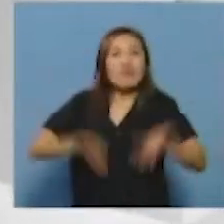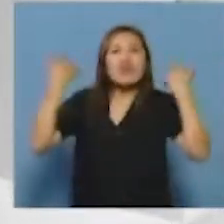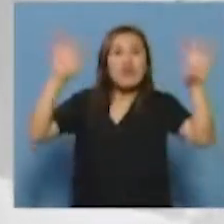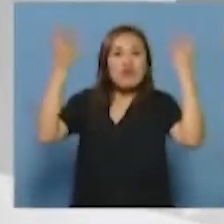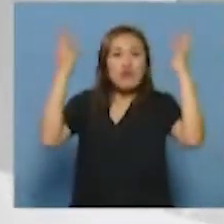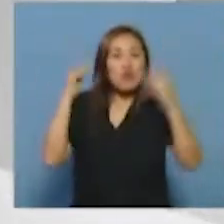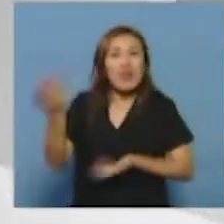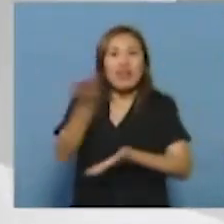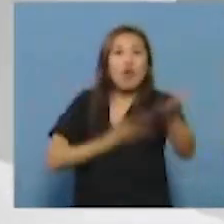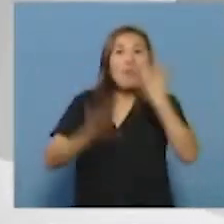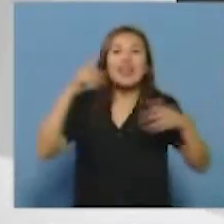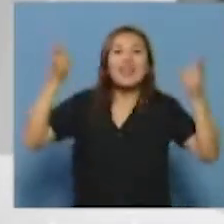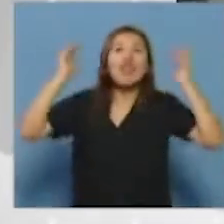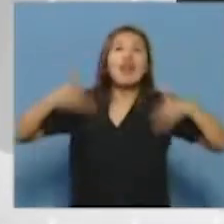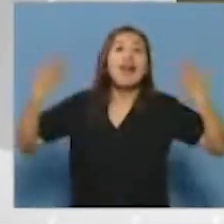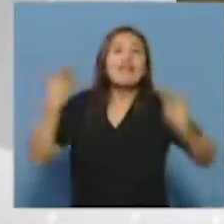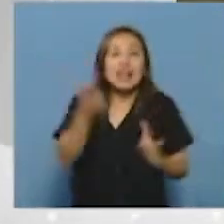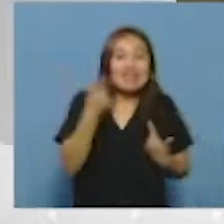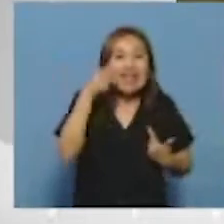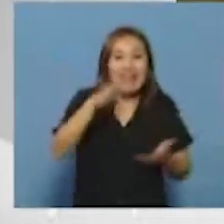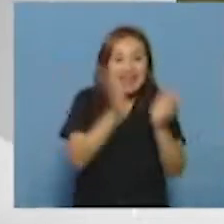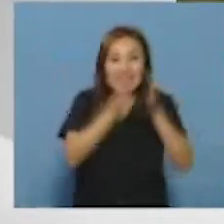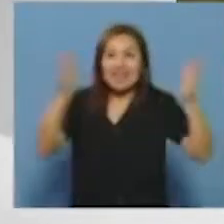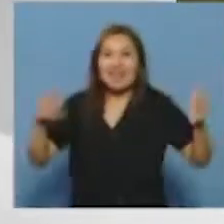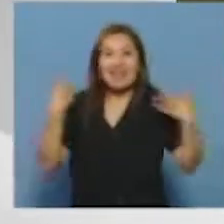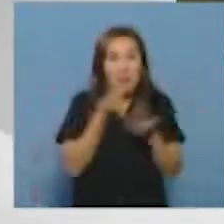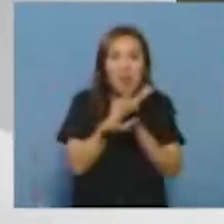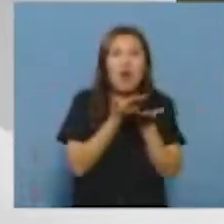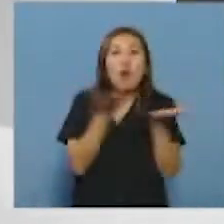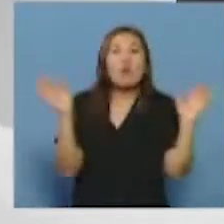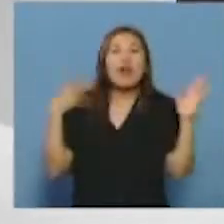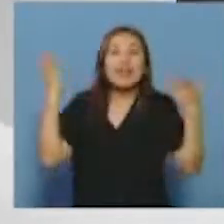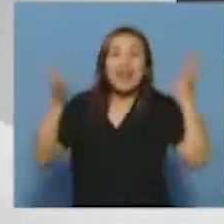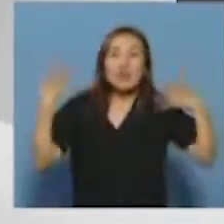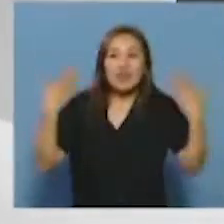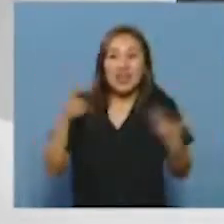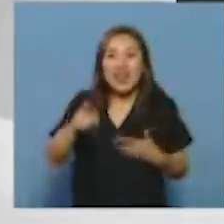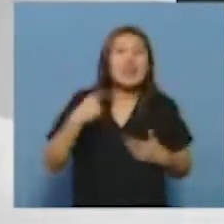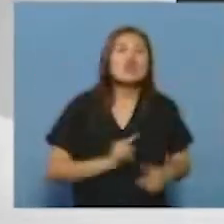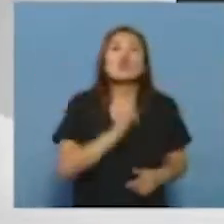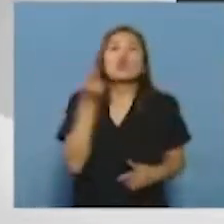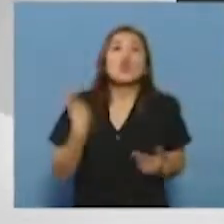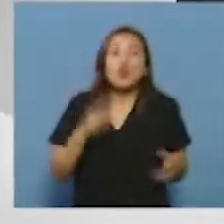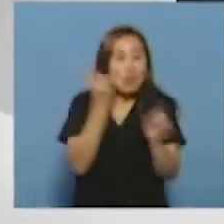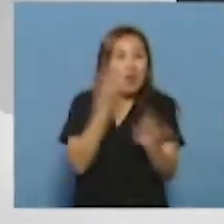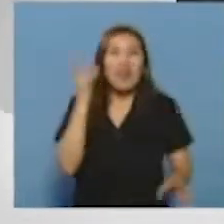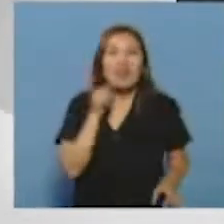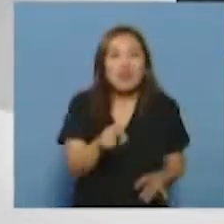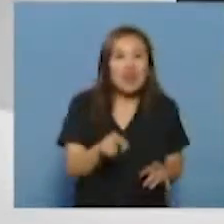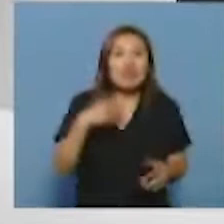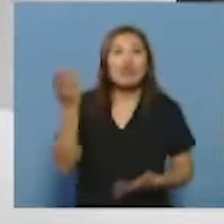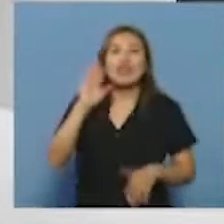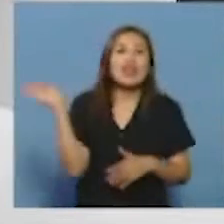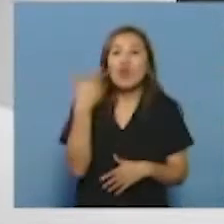palmas, compartiendo la alegría que este momento nos depara, más unidos que nunca por la educación de